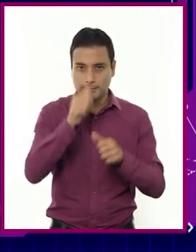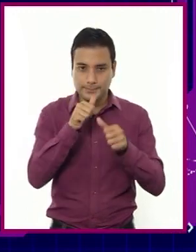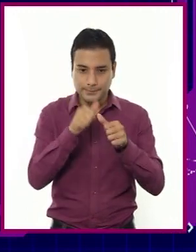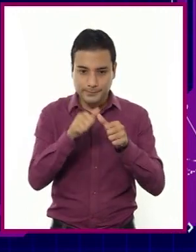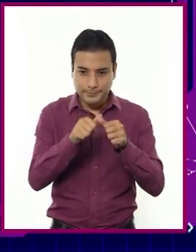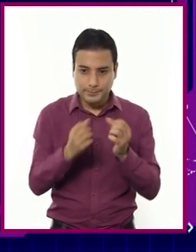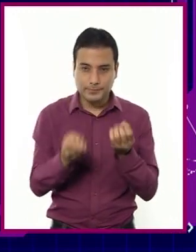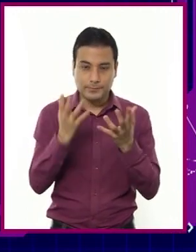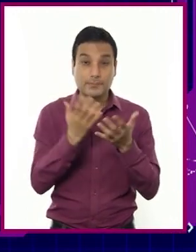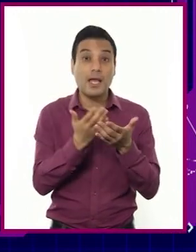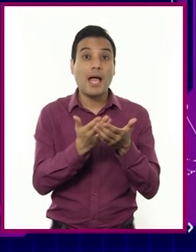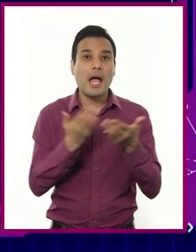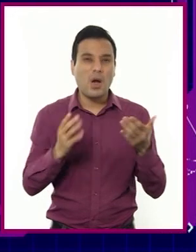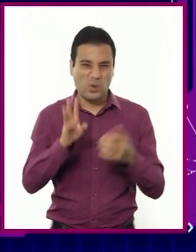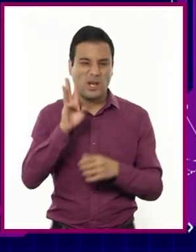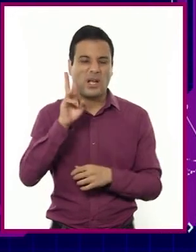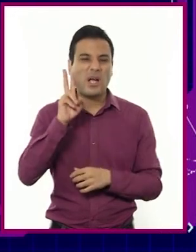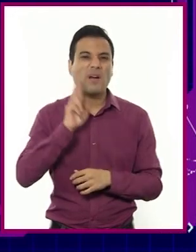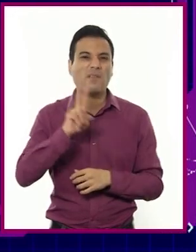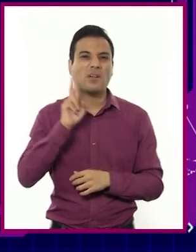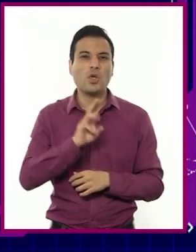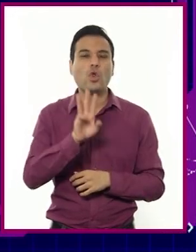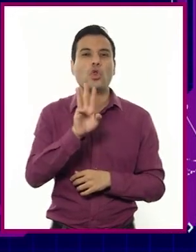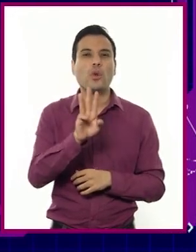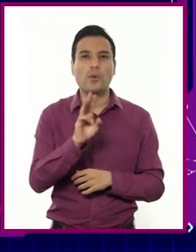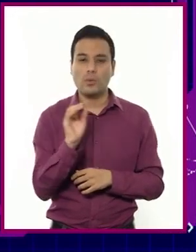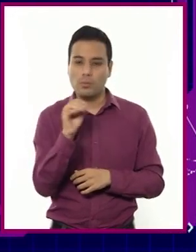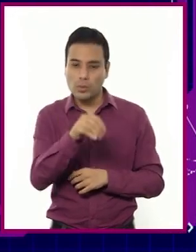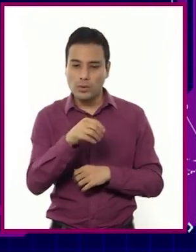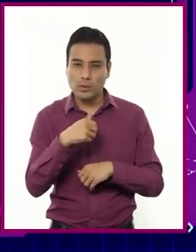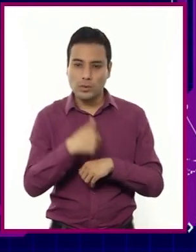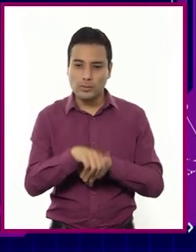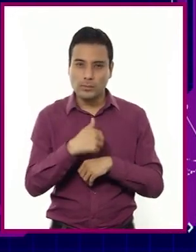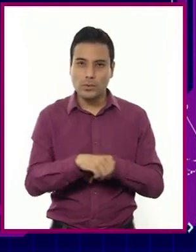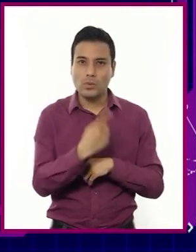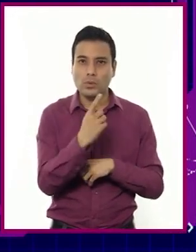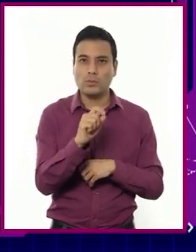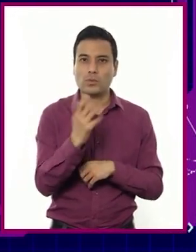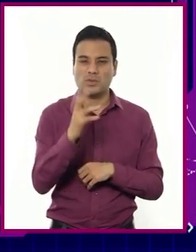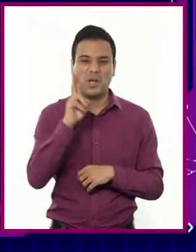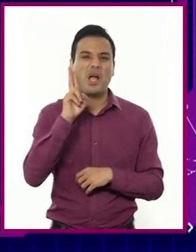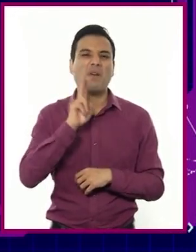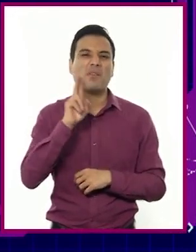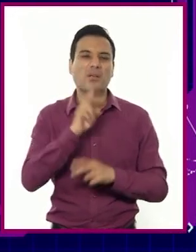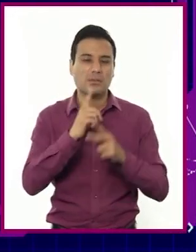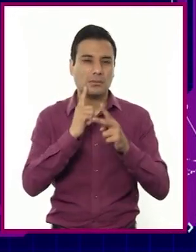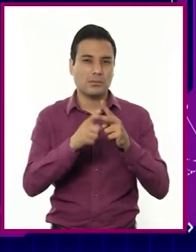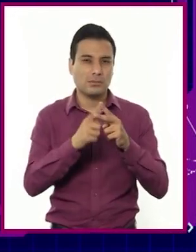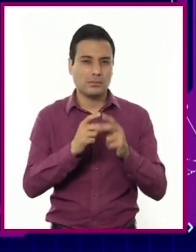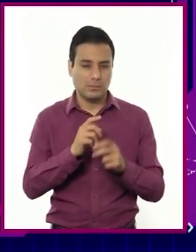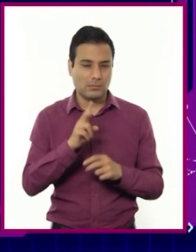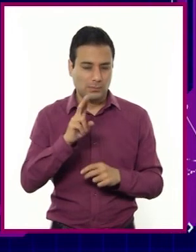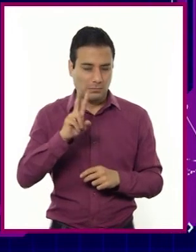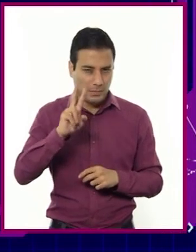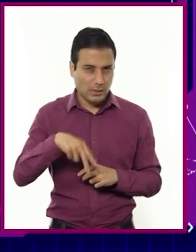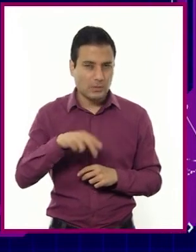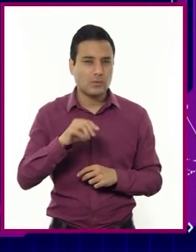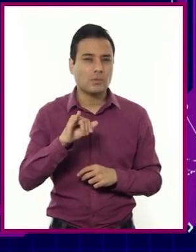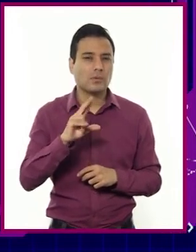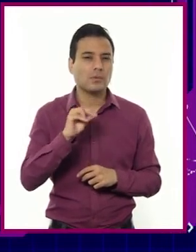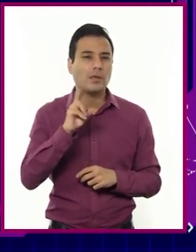ahora debemos sustituirla en cada expresión que modela el perímetro de las figuras para obtener la medida